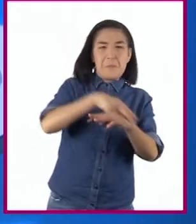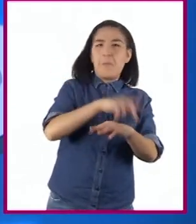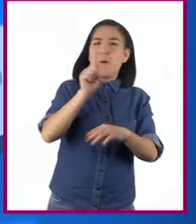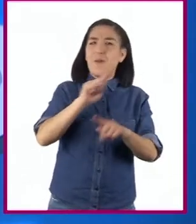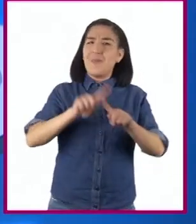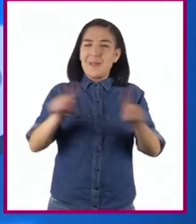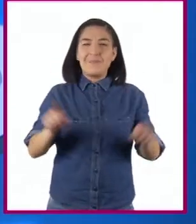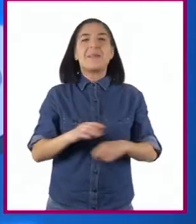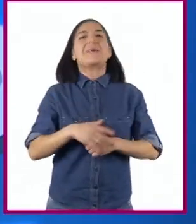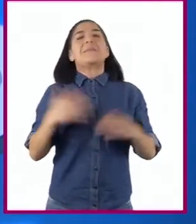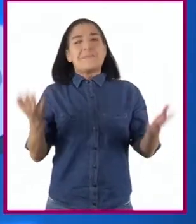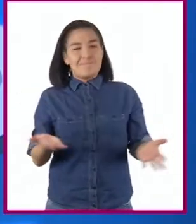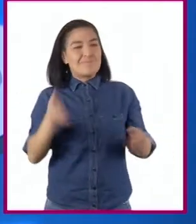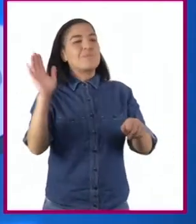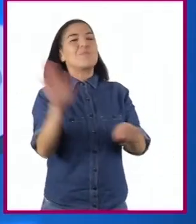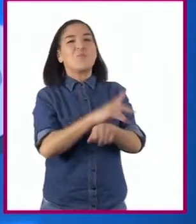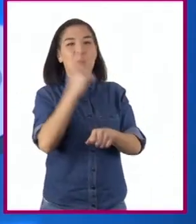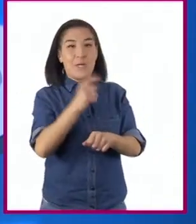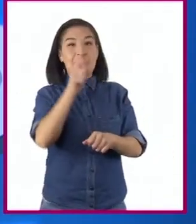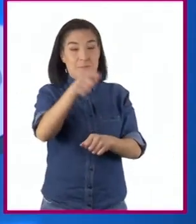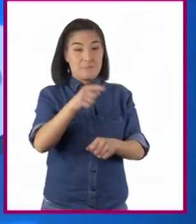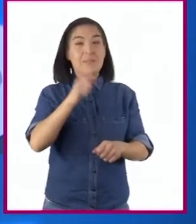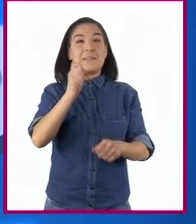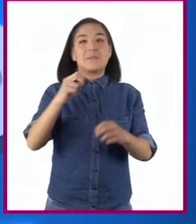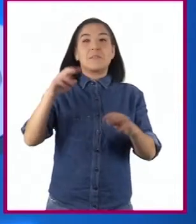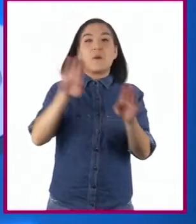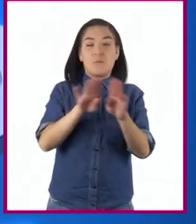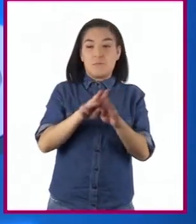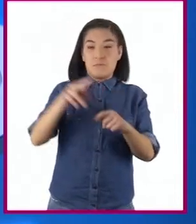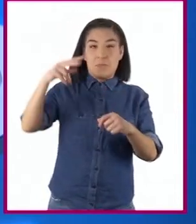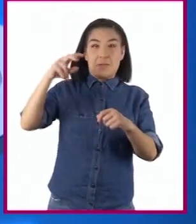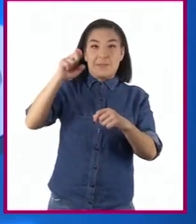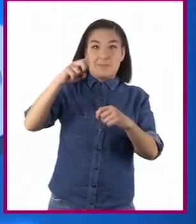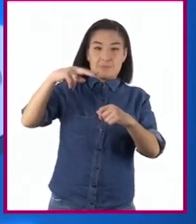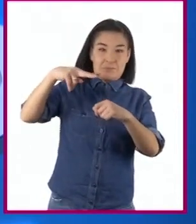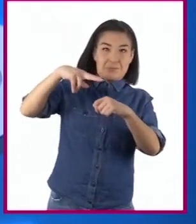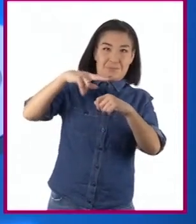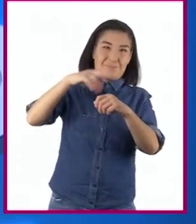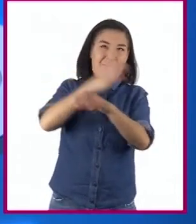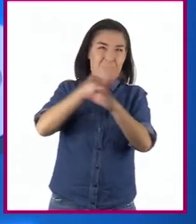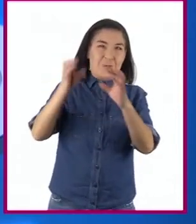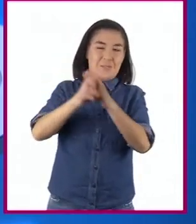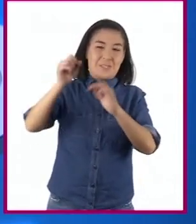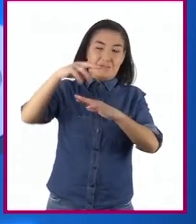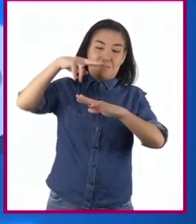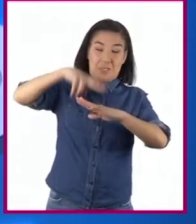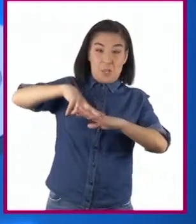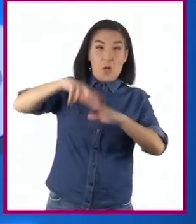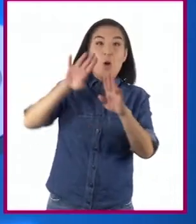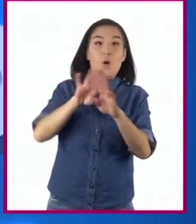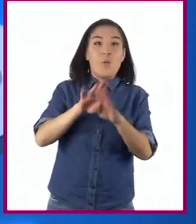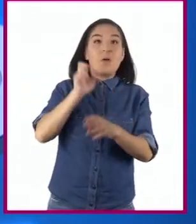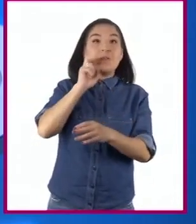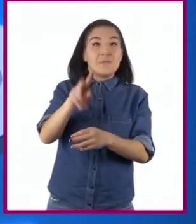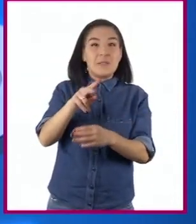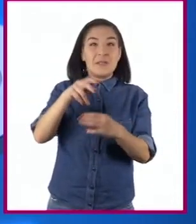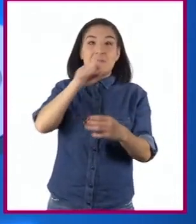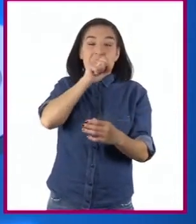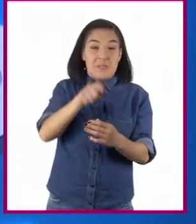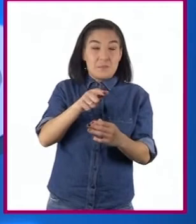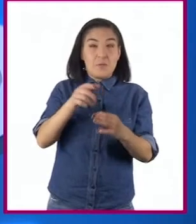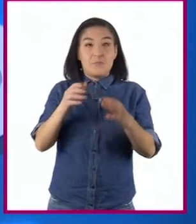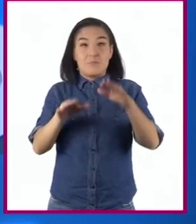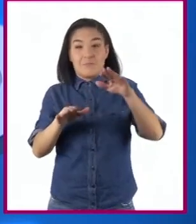Porque la magnitud de la fricción depende de las superficies que se están tocando. No se va a manifestar la misma fricción entre la tabla